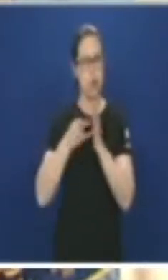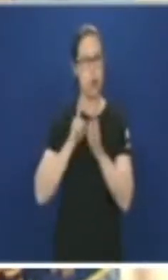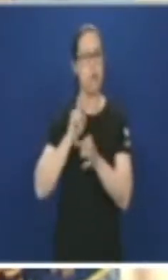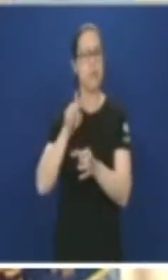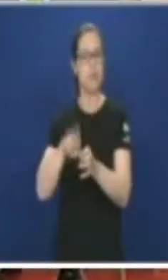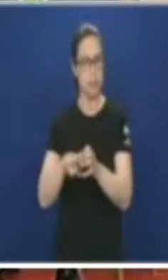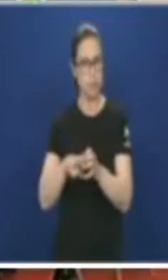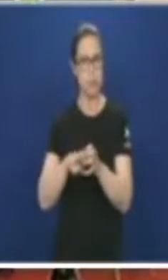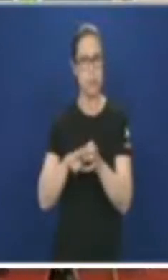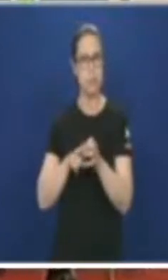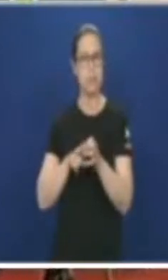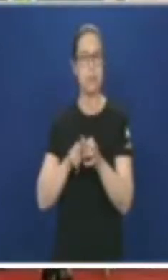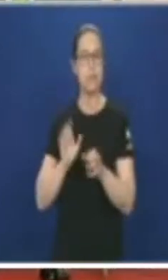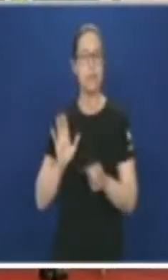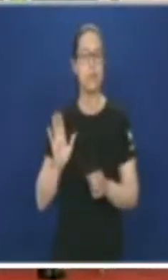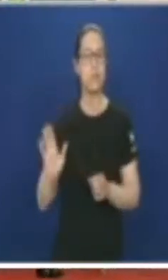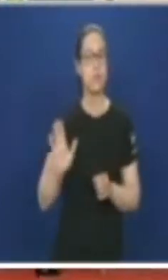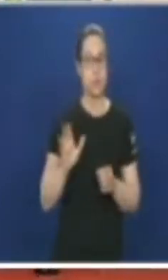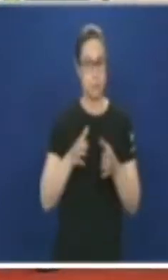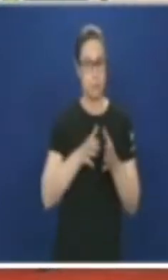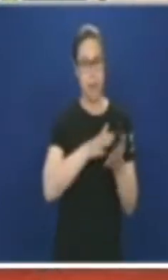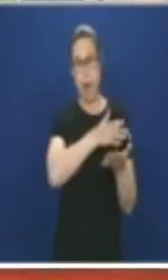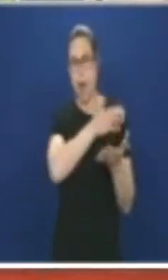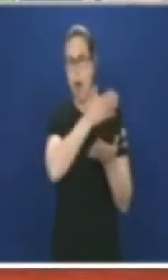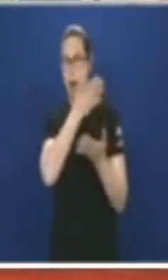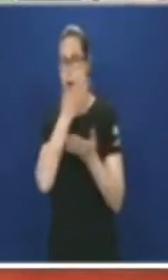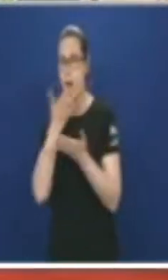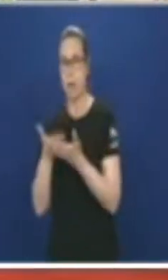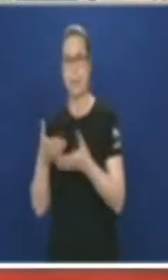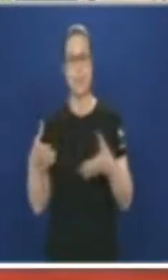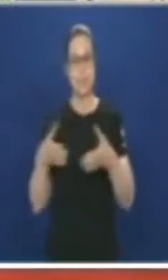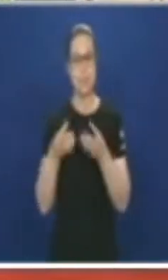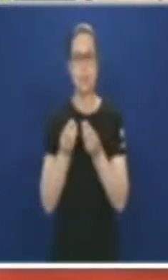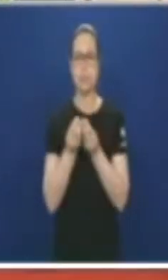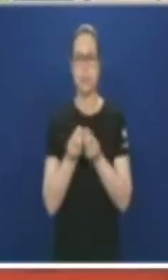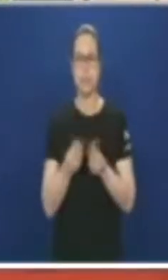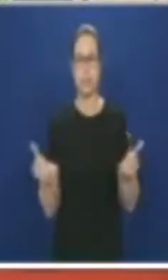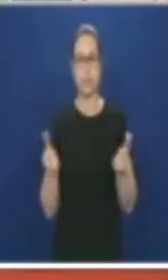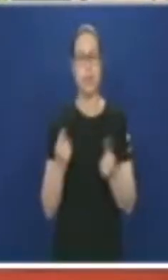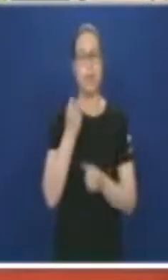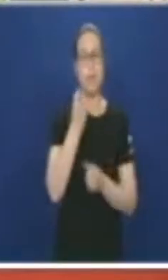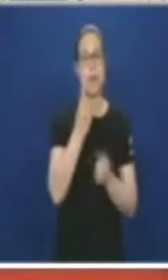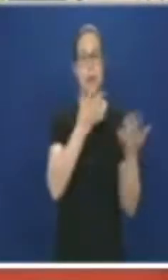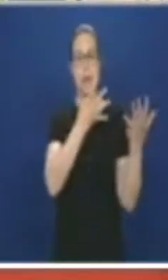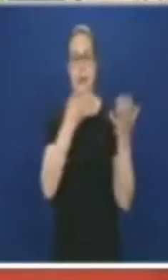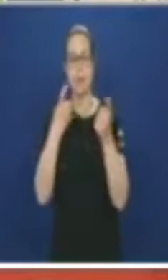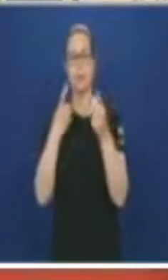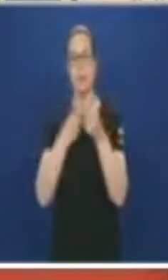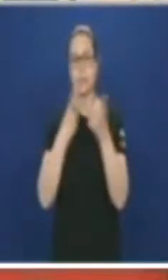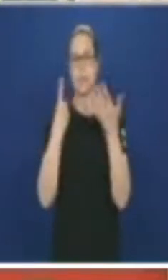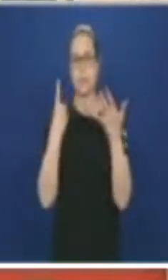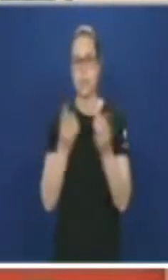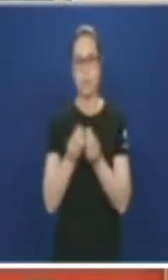súas distintas fases ata a súa desaparición en 1936.